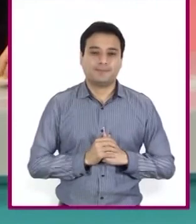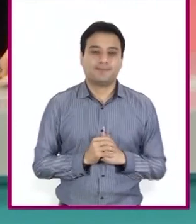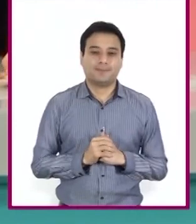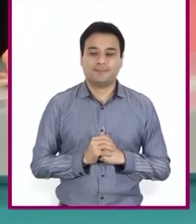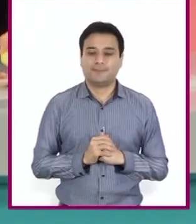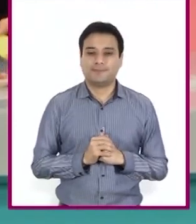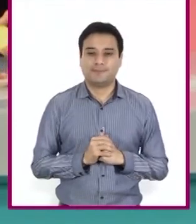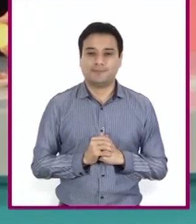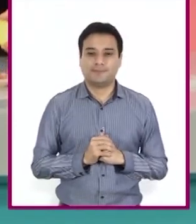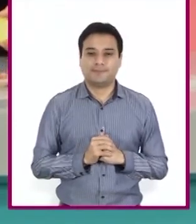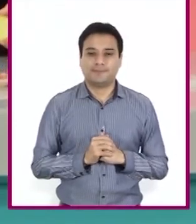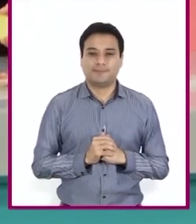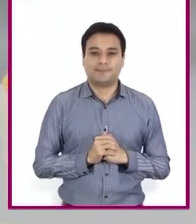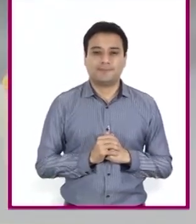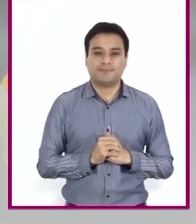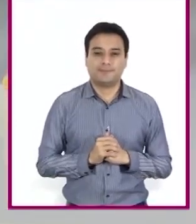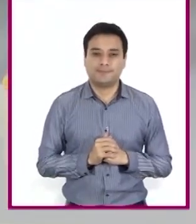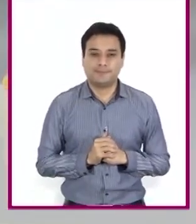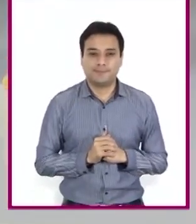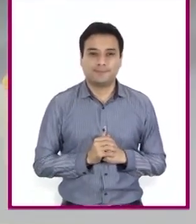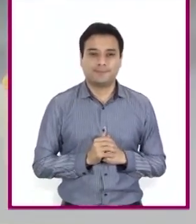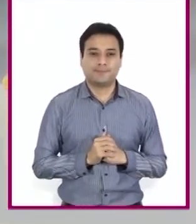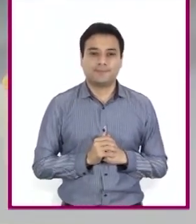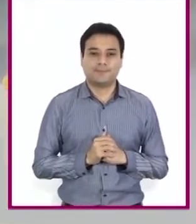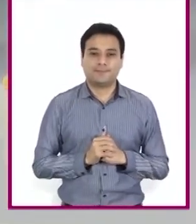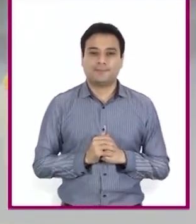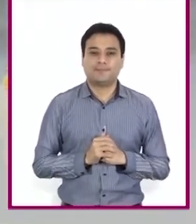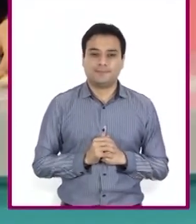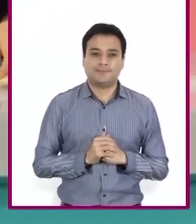una rebanada de papa,